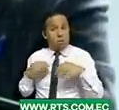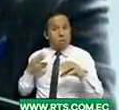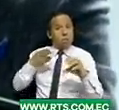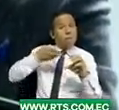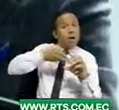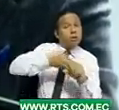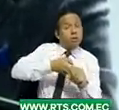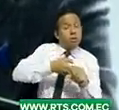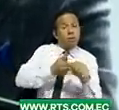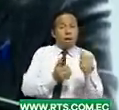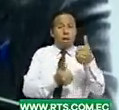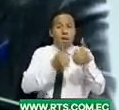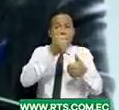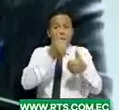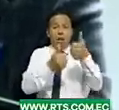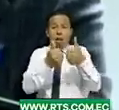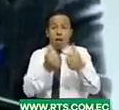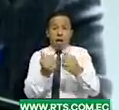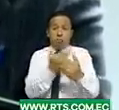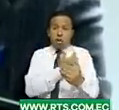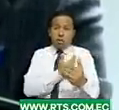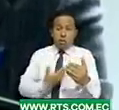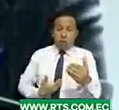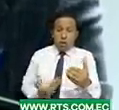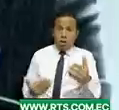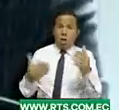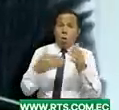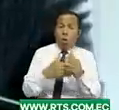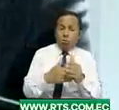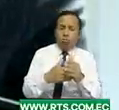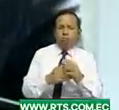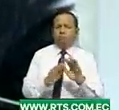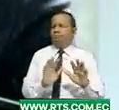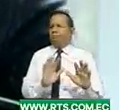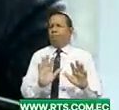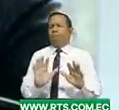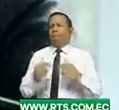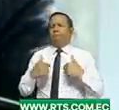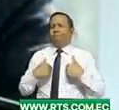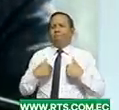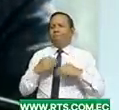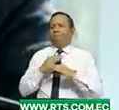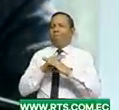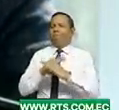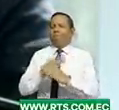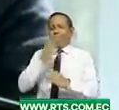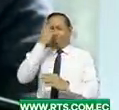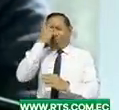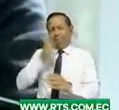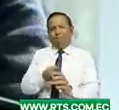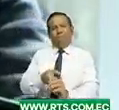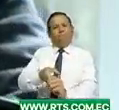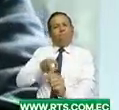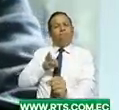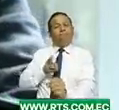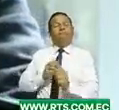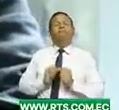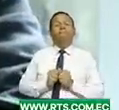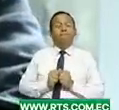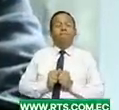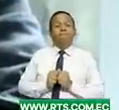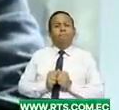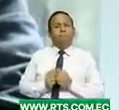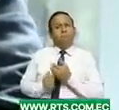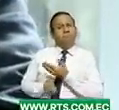a la presidencia de la República para las elecciones de agosto. Al parecer, por el momento,